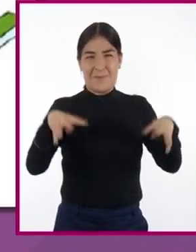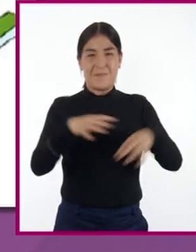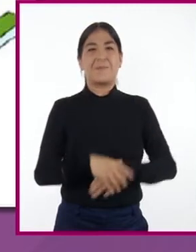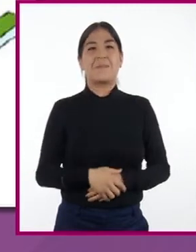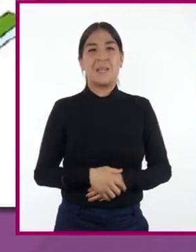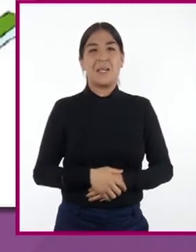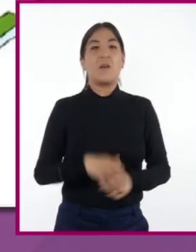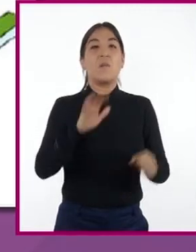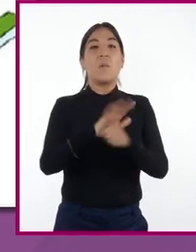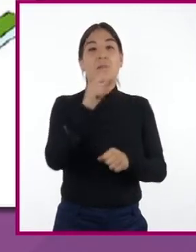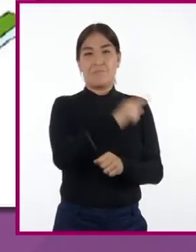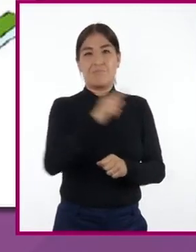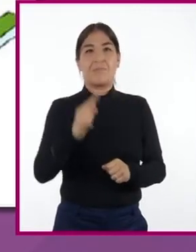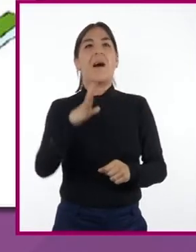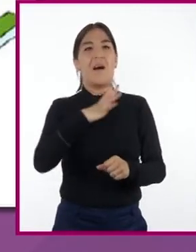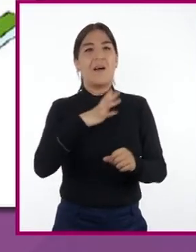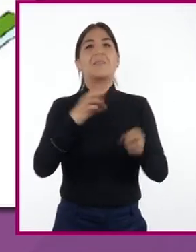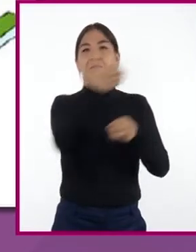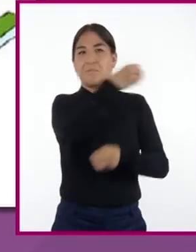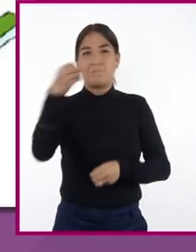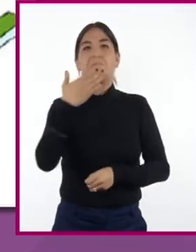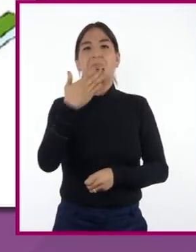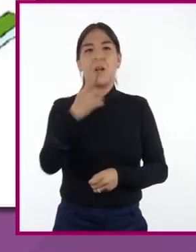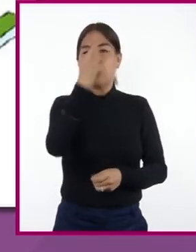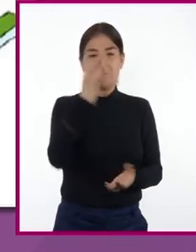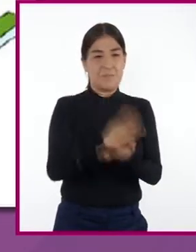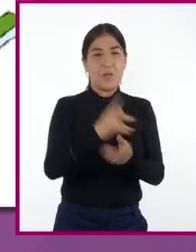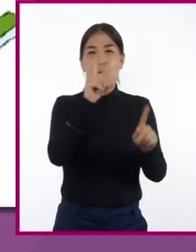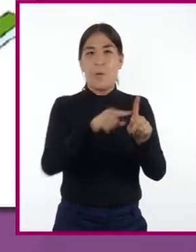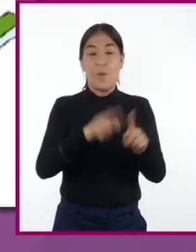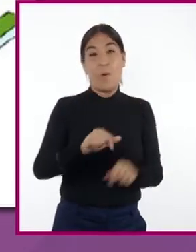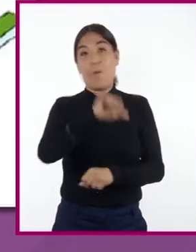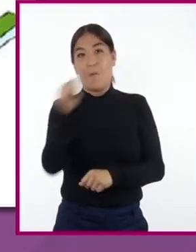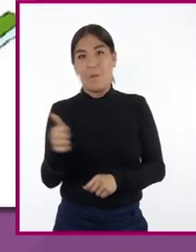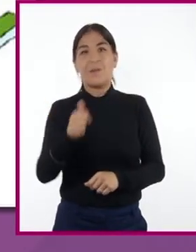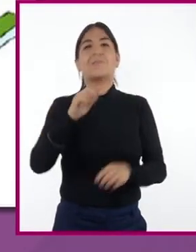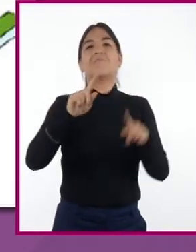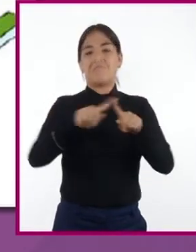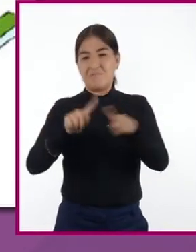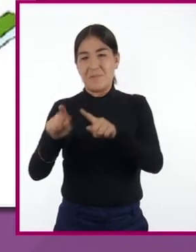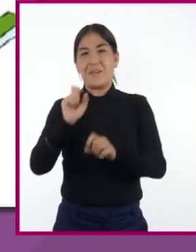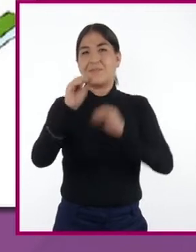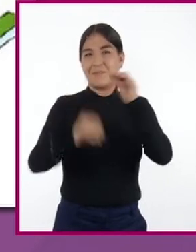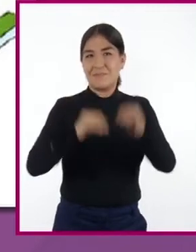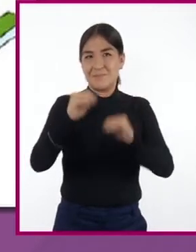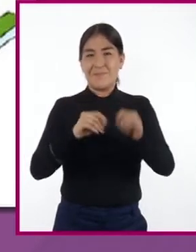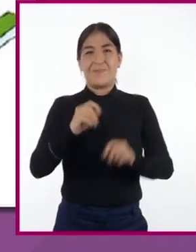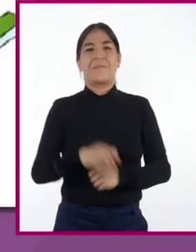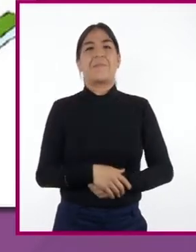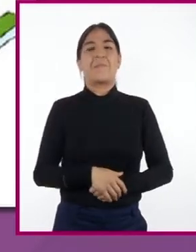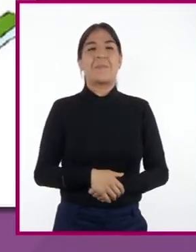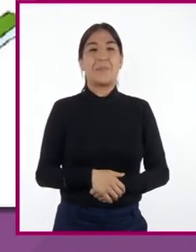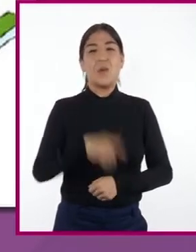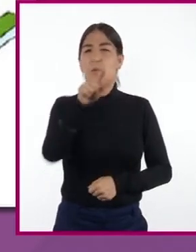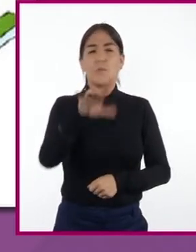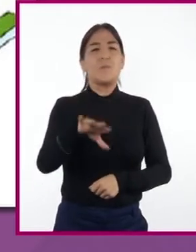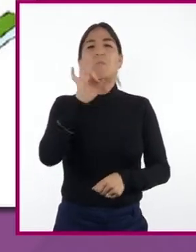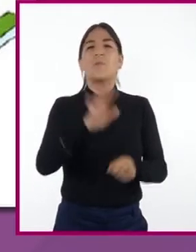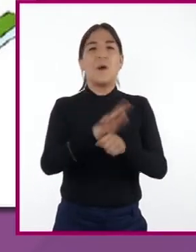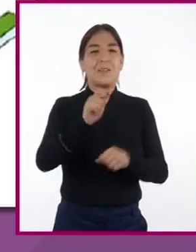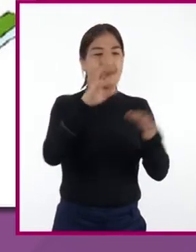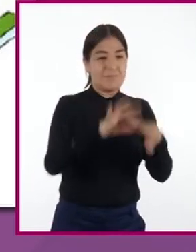Uno de ellos está claramente organizado, usa solo un tono de color y el otro tiene más libertad de composición y colorido. Si tuvieras que explicarle